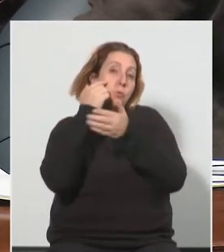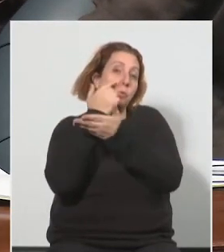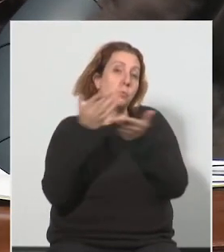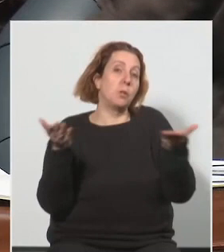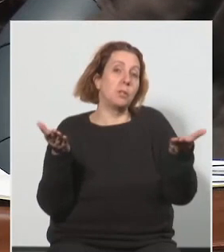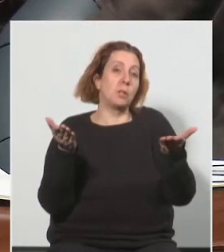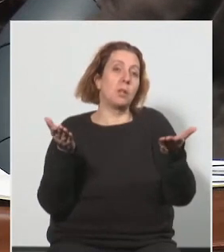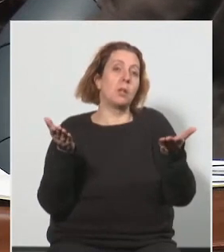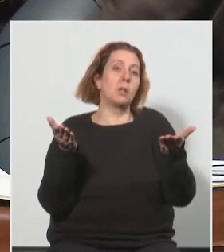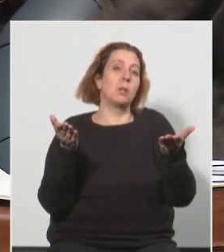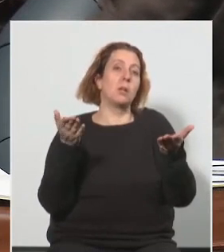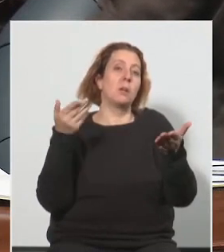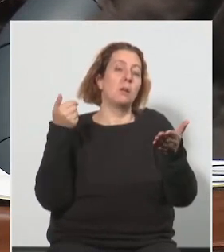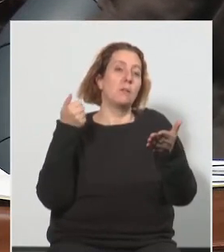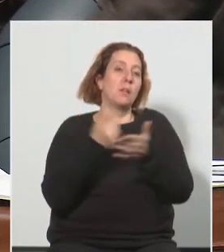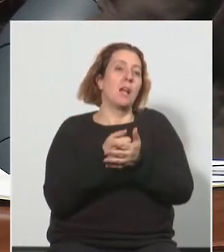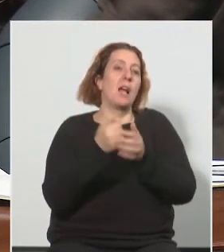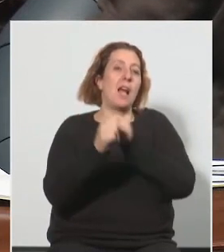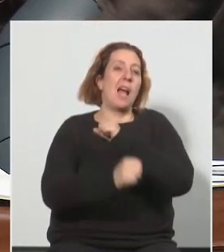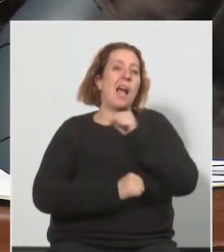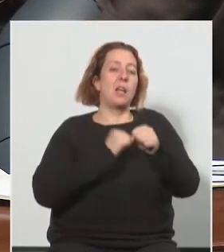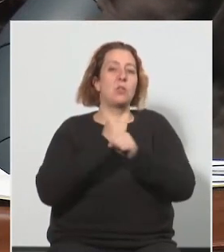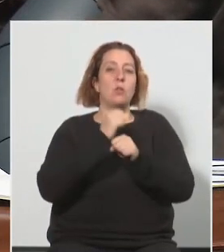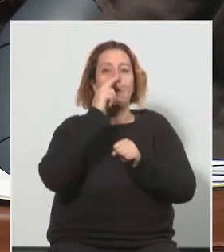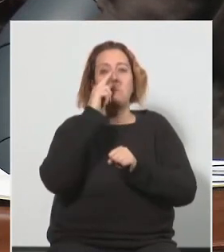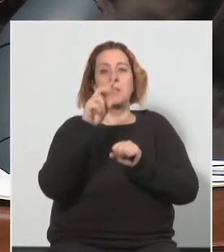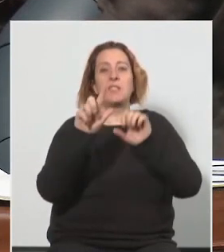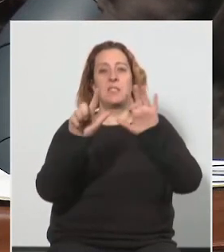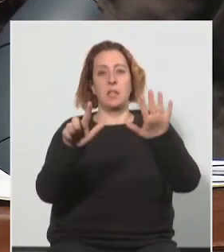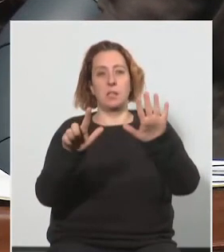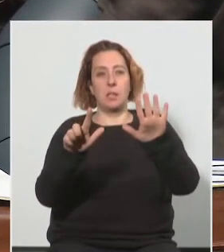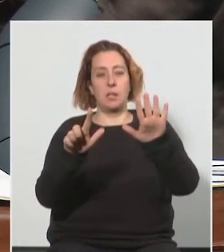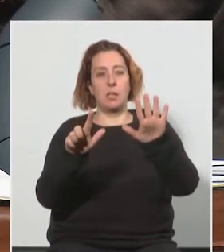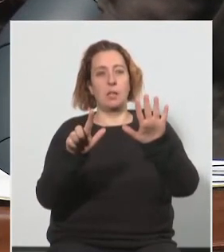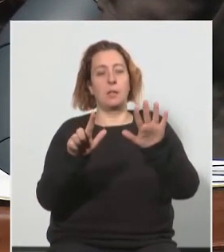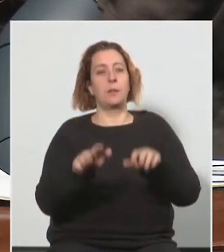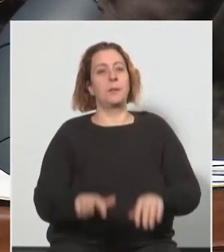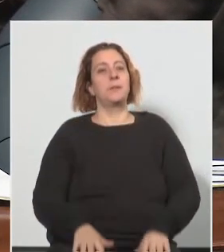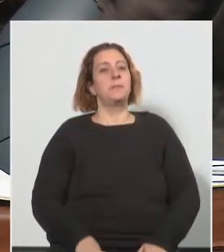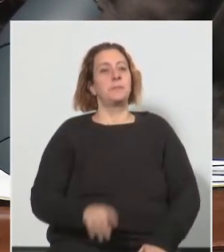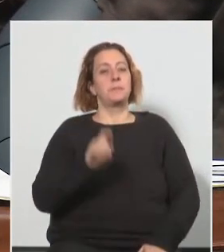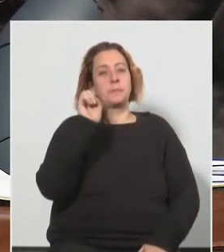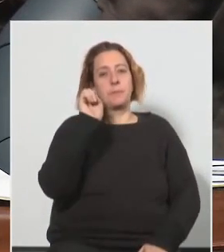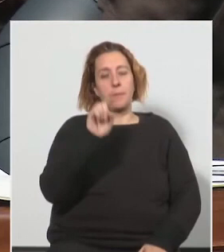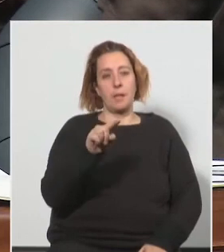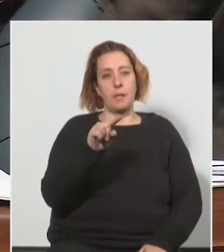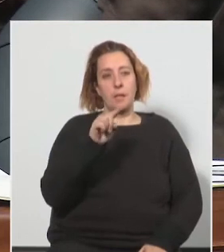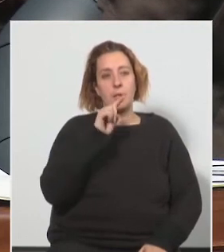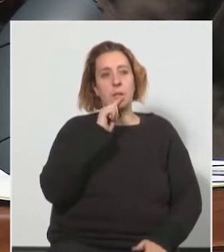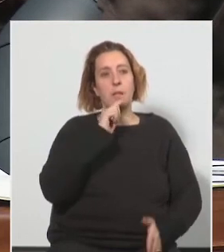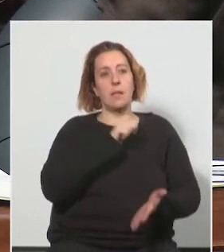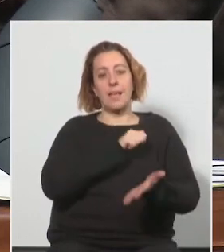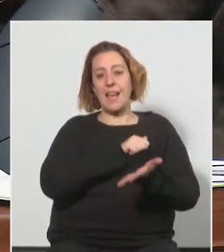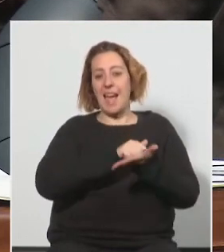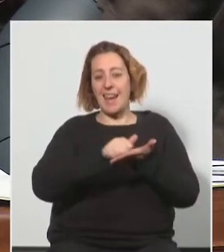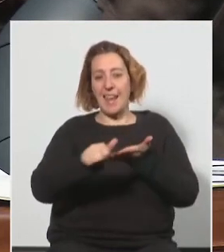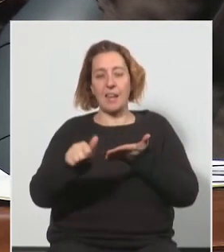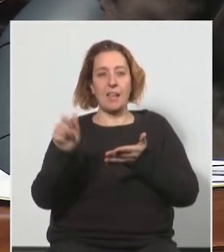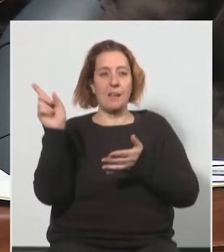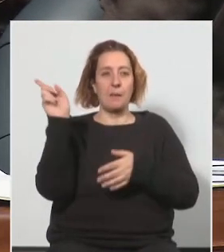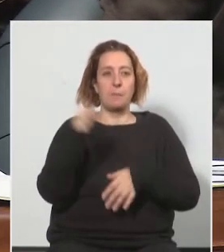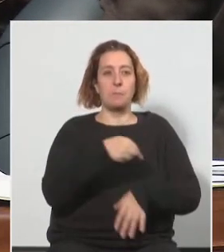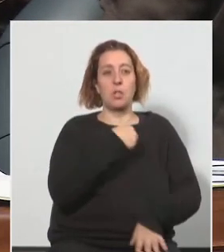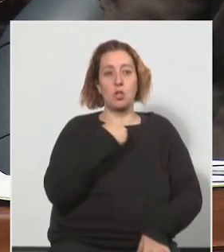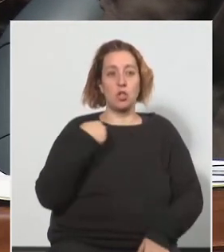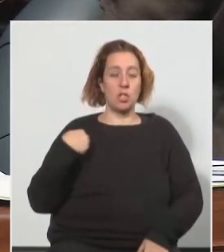manifiesto a fines del año 2007, cuando un escáner de procedencia china